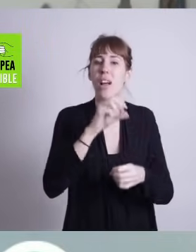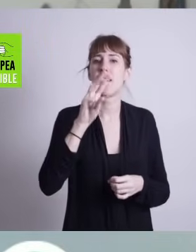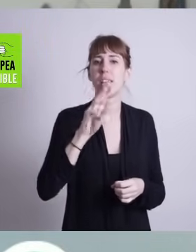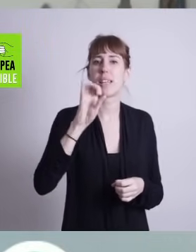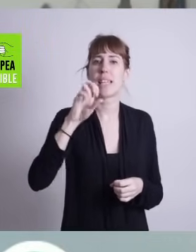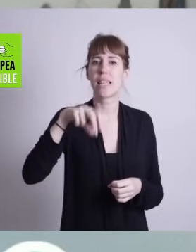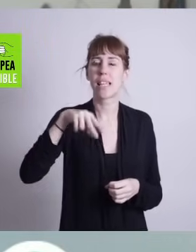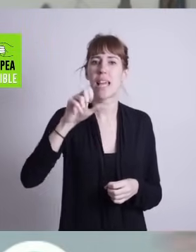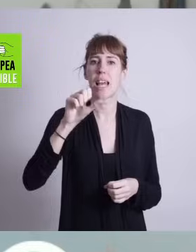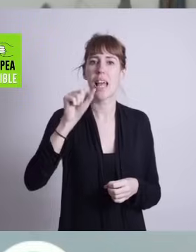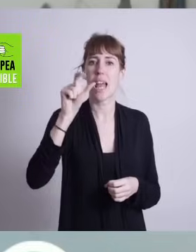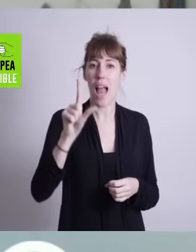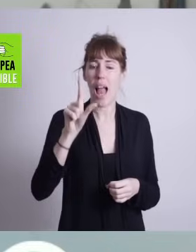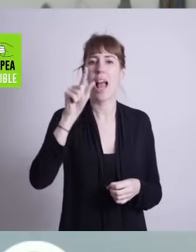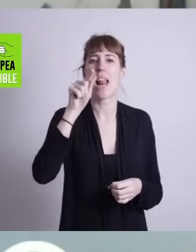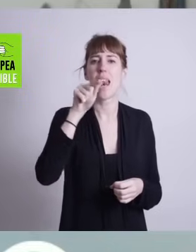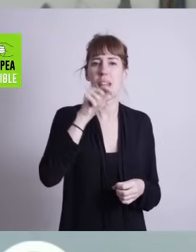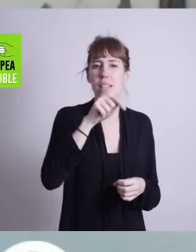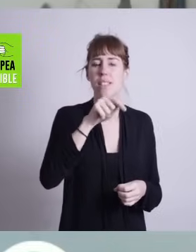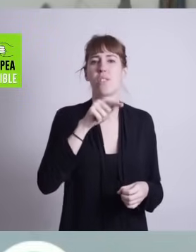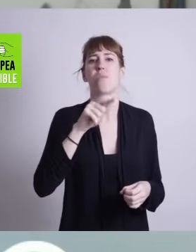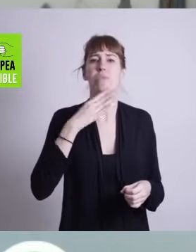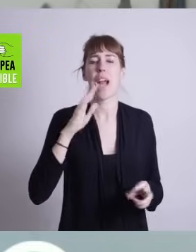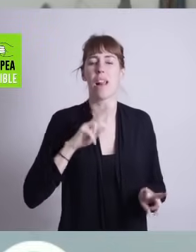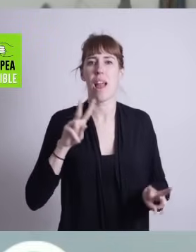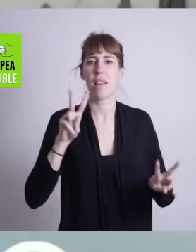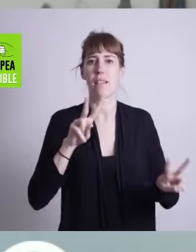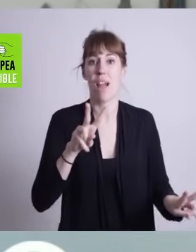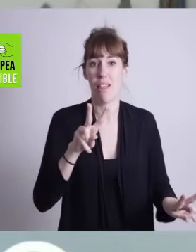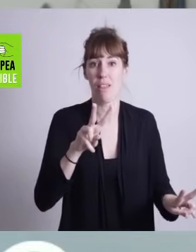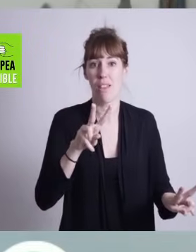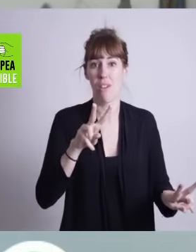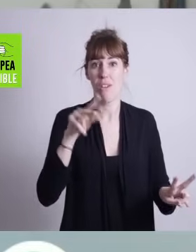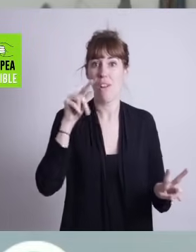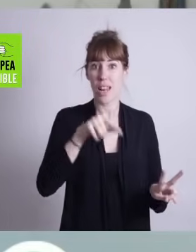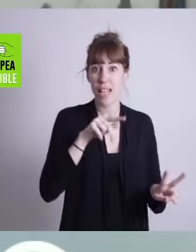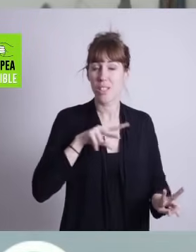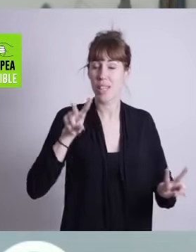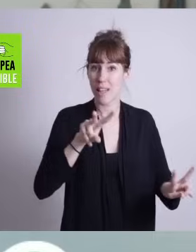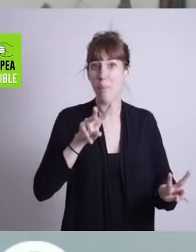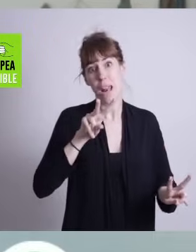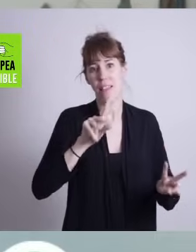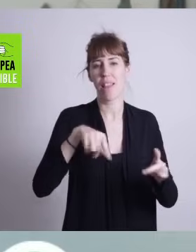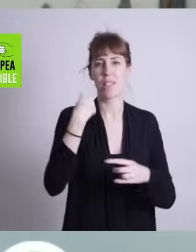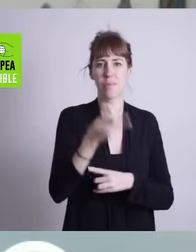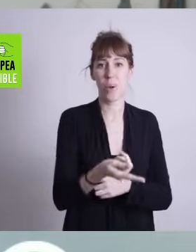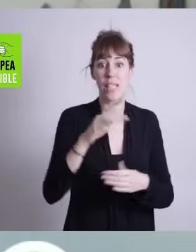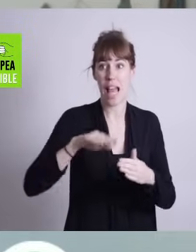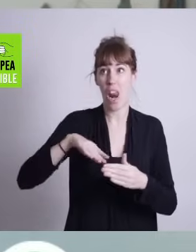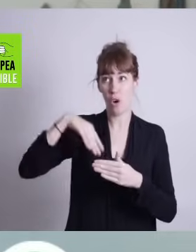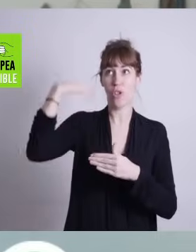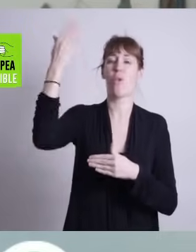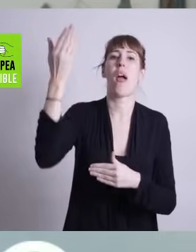dice, estamos acostumbrados a escuchar, es para poder ver, para poder percibir lo que está en el otro lado. En